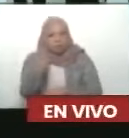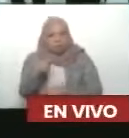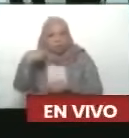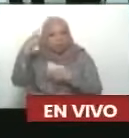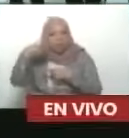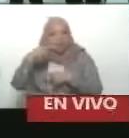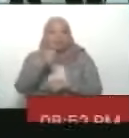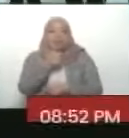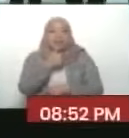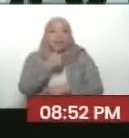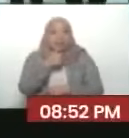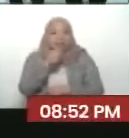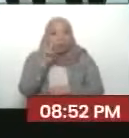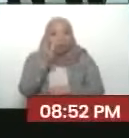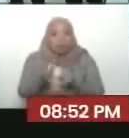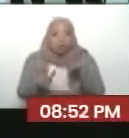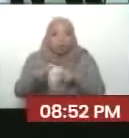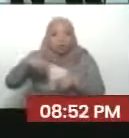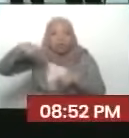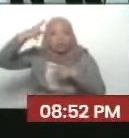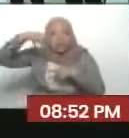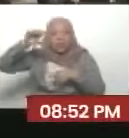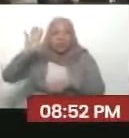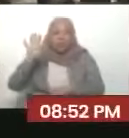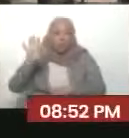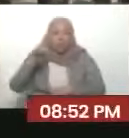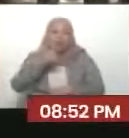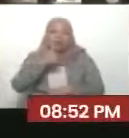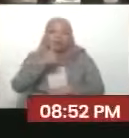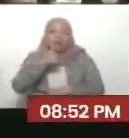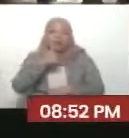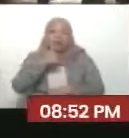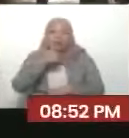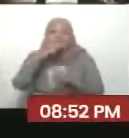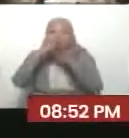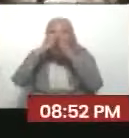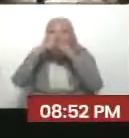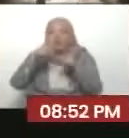Levanten la mano quienes se ponen así a ver TikTok en la noche. Todos.